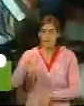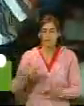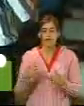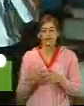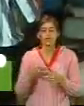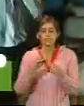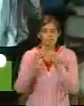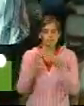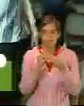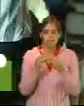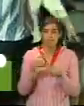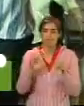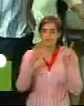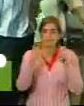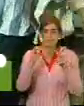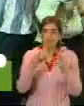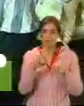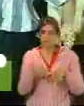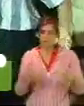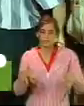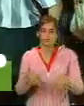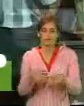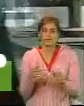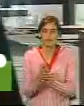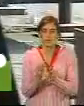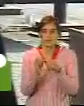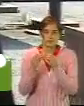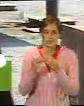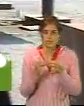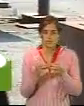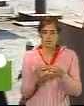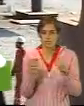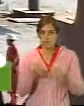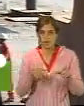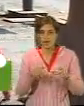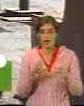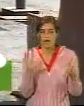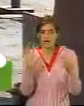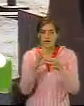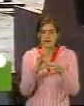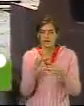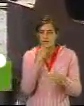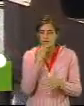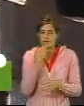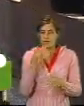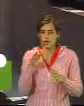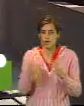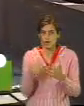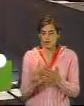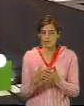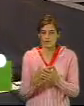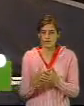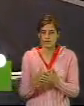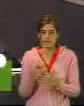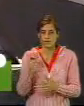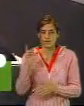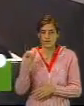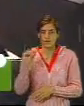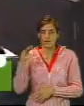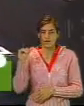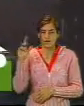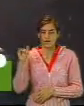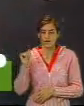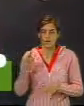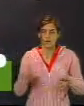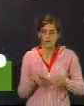se fabrican pues los módulos de 70 metros que son ensamblados en el patio Alianza del Tana y son enviados hasta Caicara del